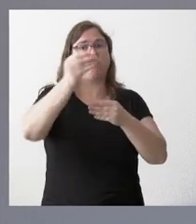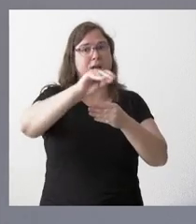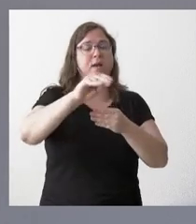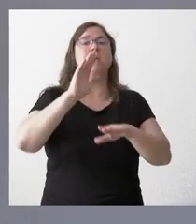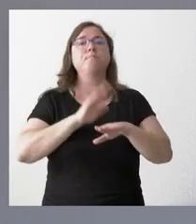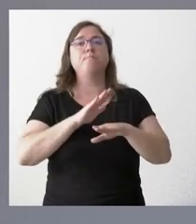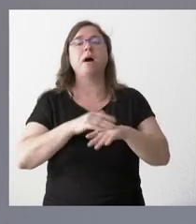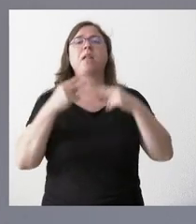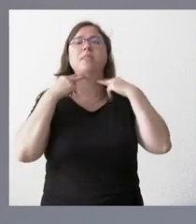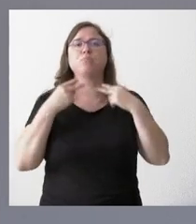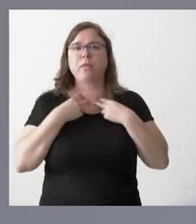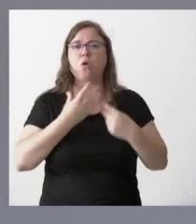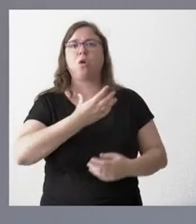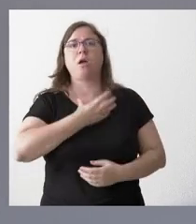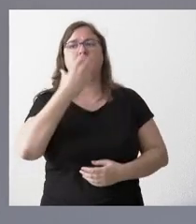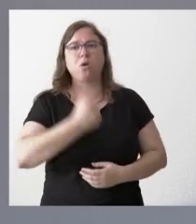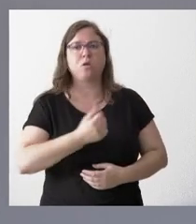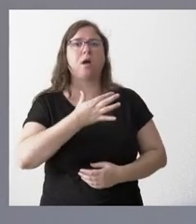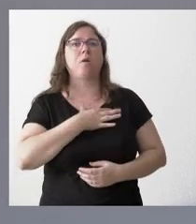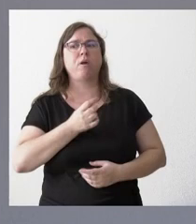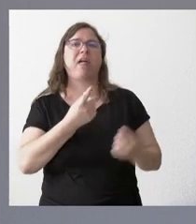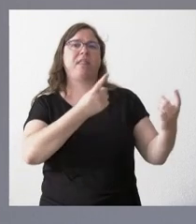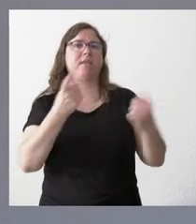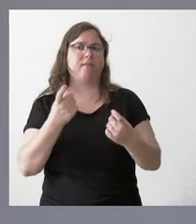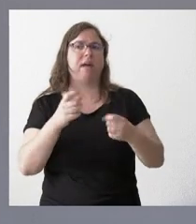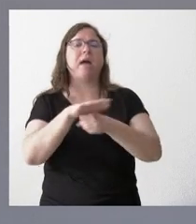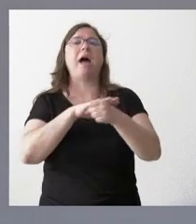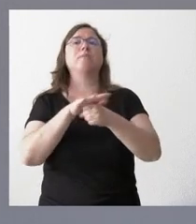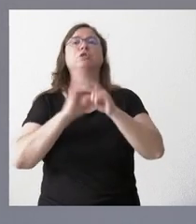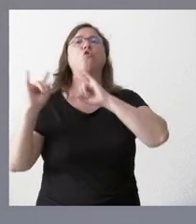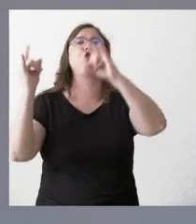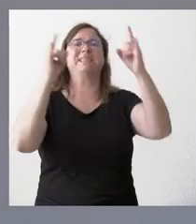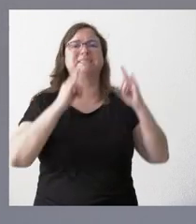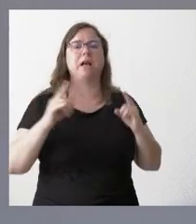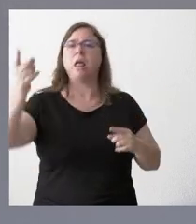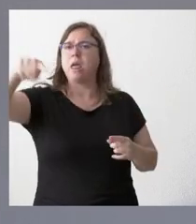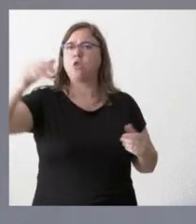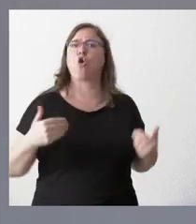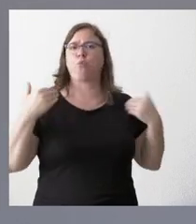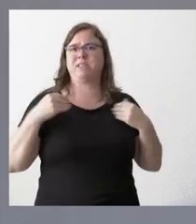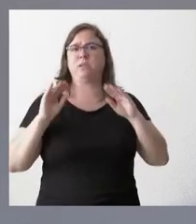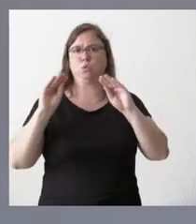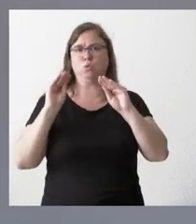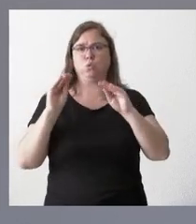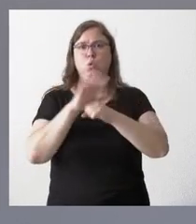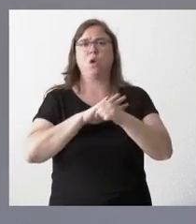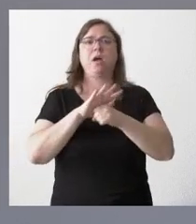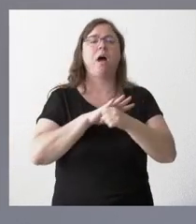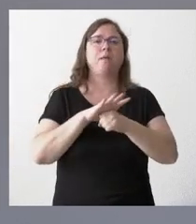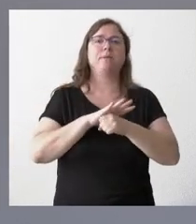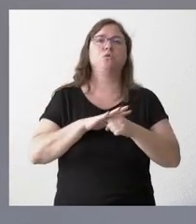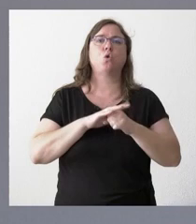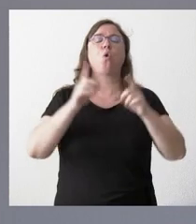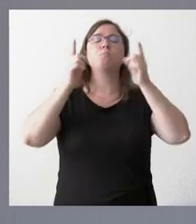las diputaciones, que los ayuntamientos puedan precisar en el ámbito forestal. Ellos, además, tienen sus competencias en el ámbito también de la